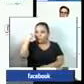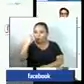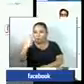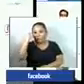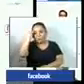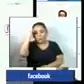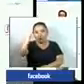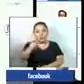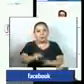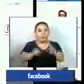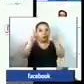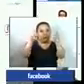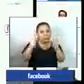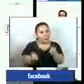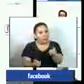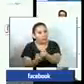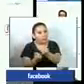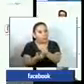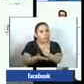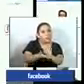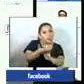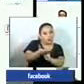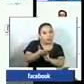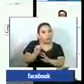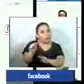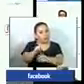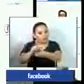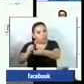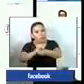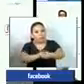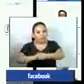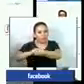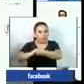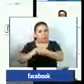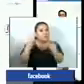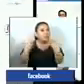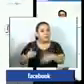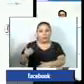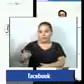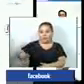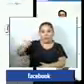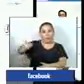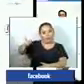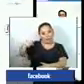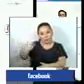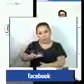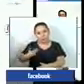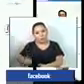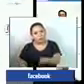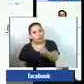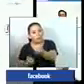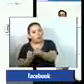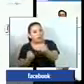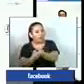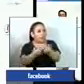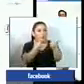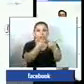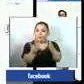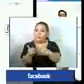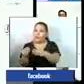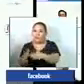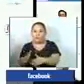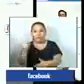los términos de sustentabilidad es justamente el pilar comunidad hace varios años venimos colaborando con proyectos distintos con